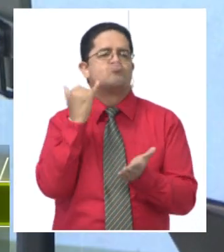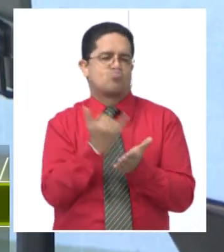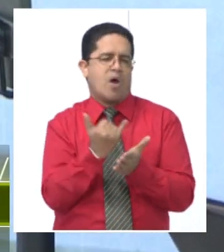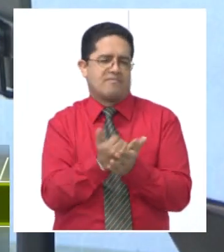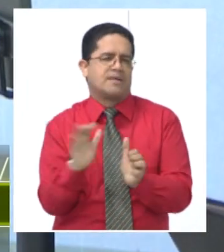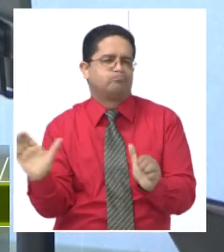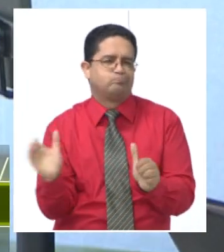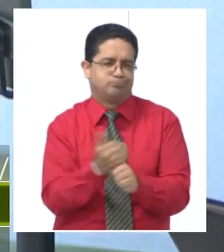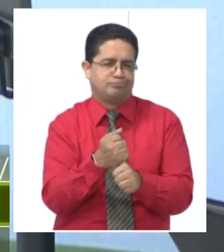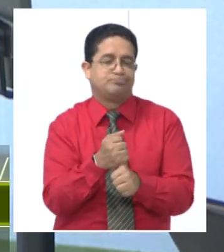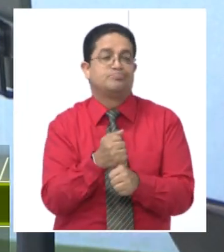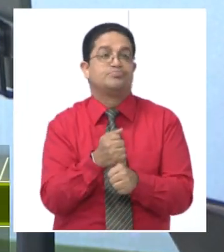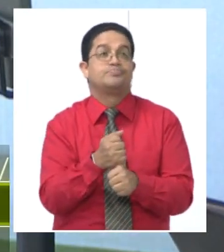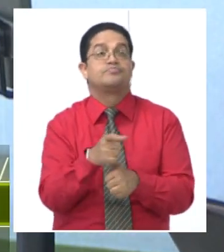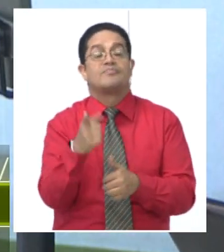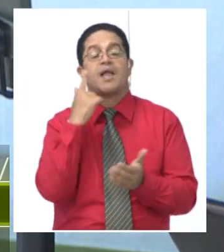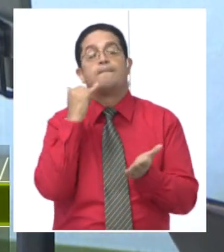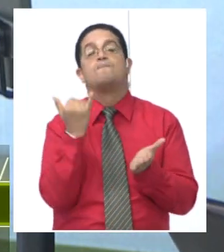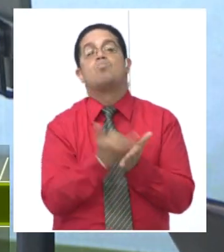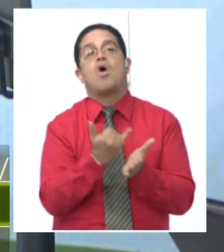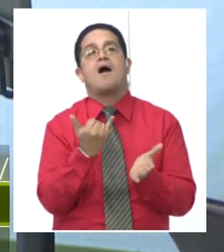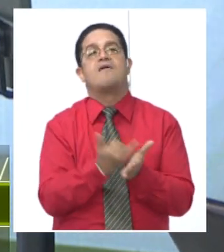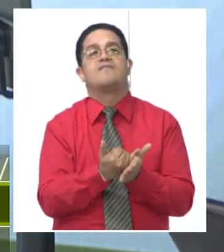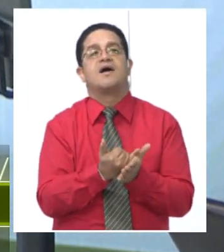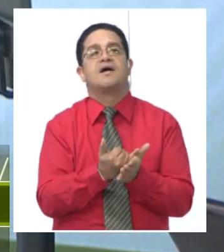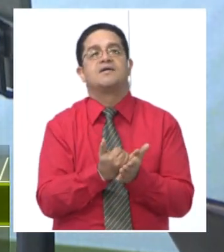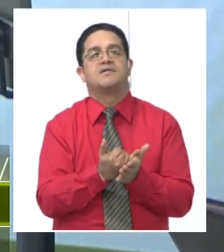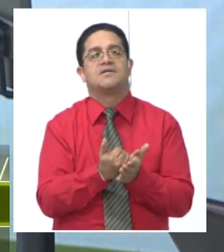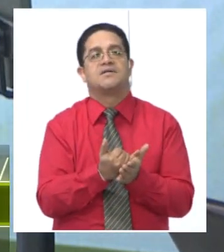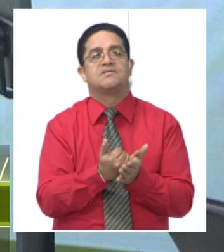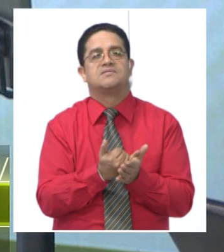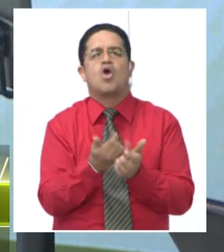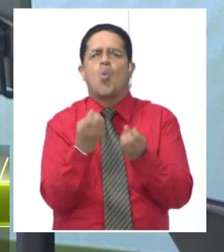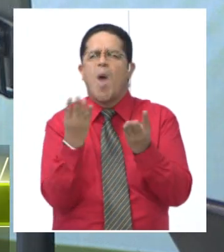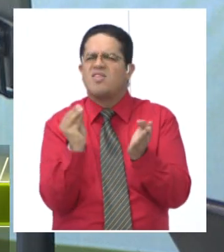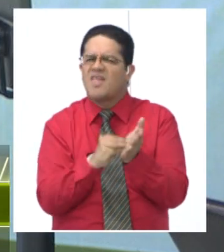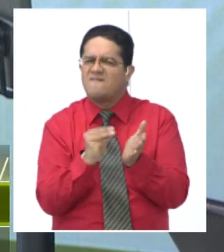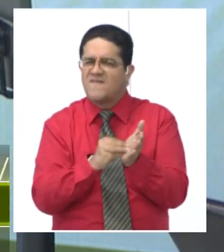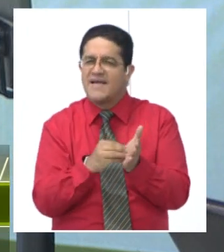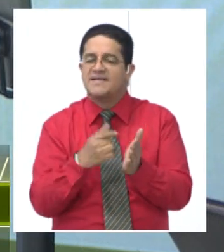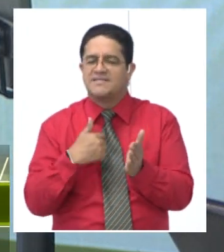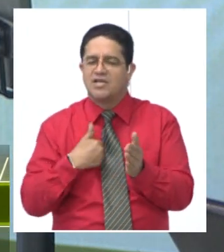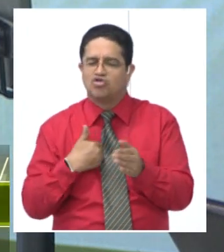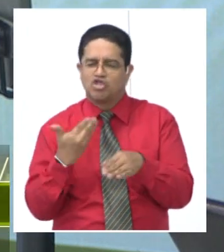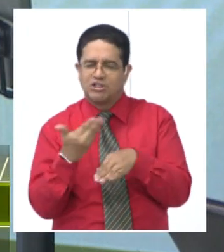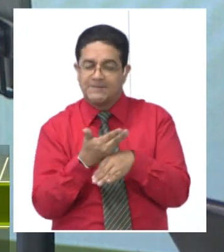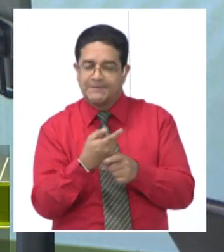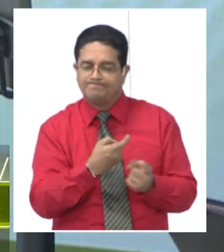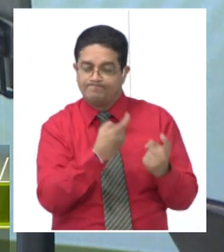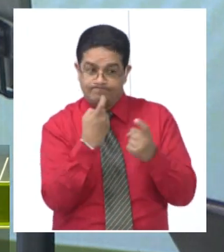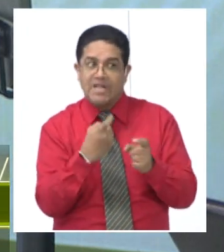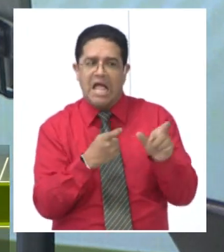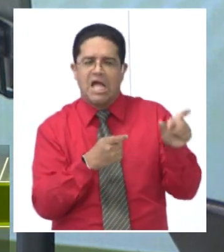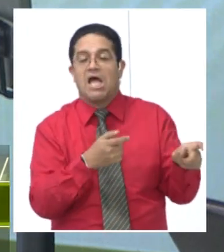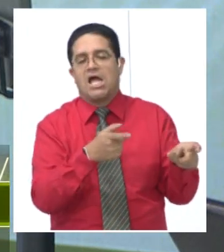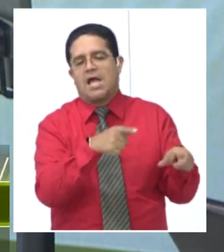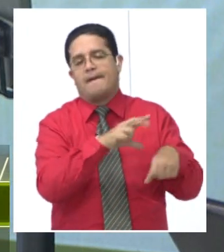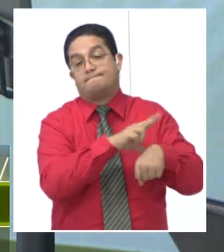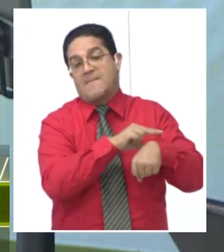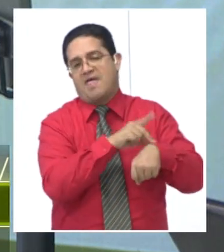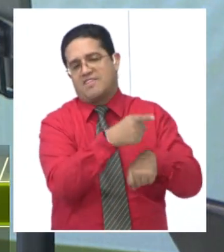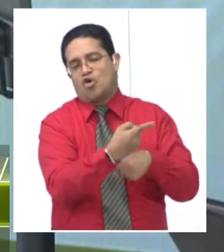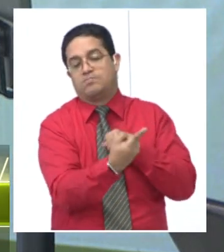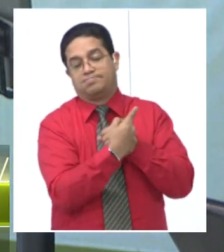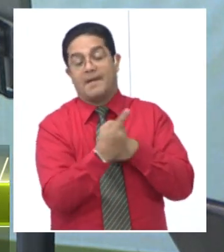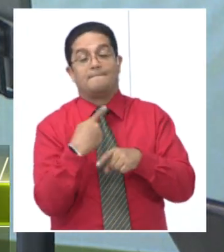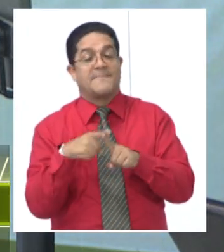por VIH. La frecuencia de cuántas veces me voy a hacer esa prueba la determina el infectólogo, pero siempre se hace una